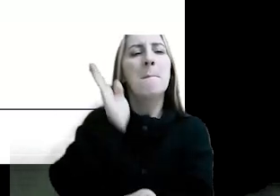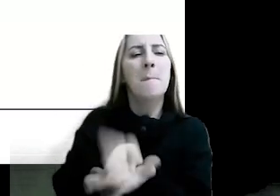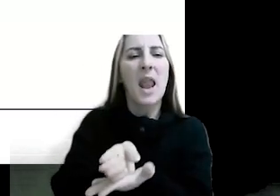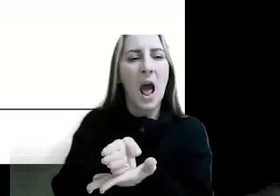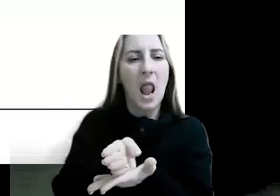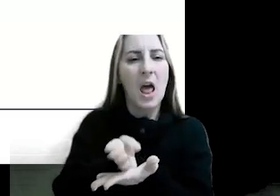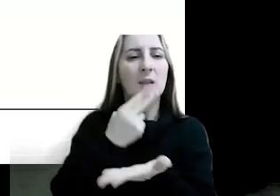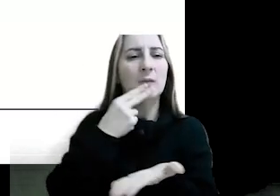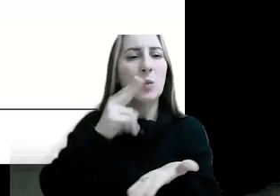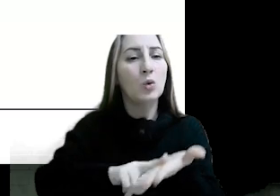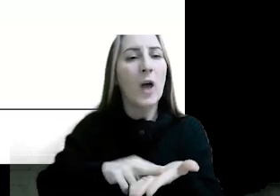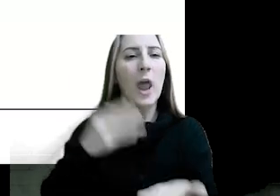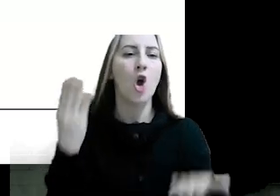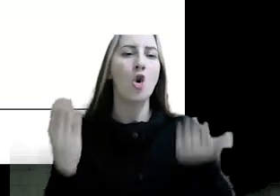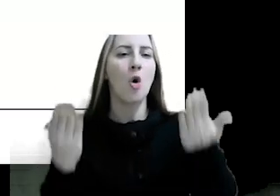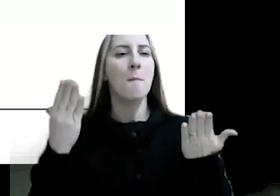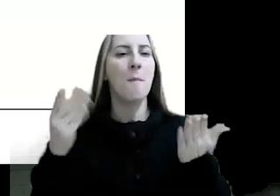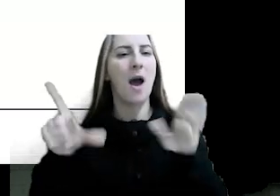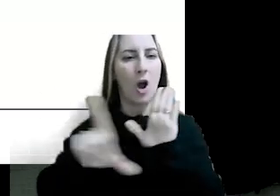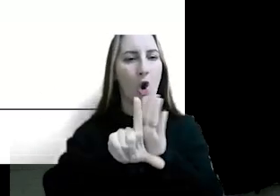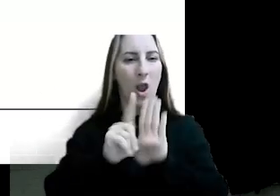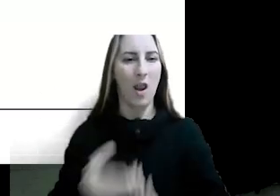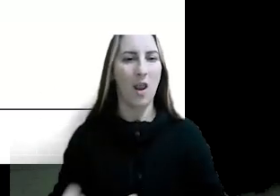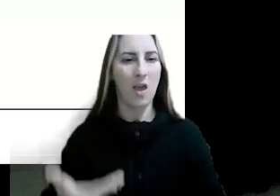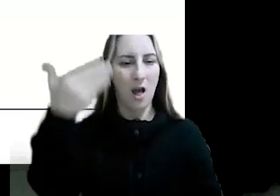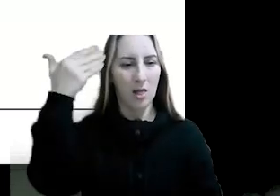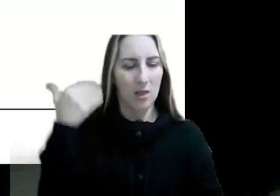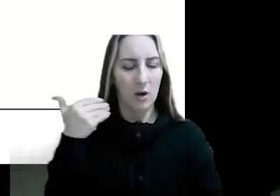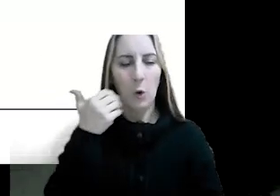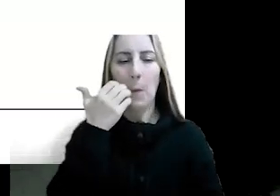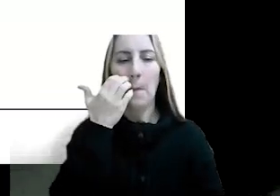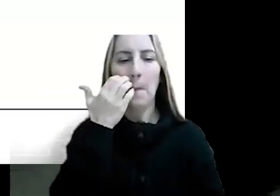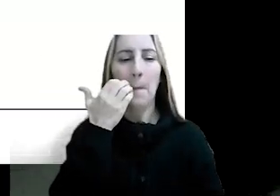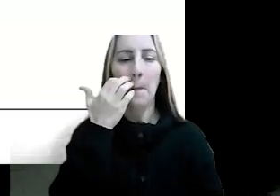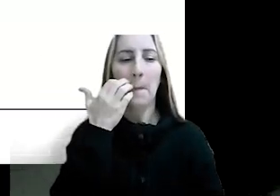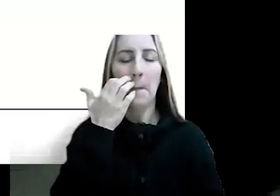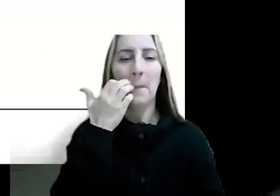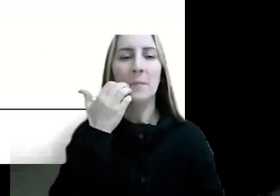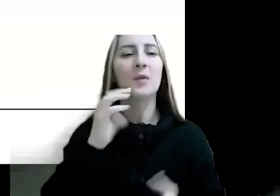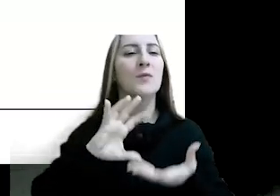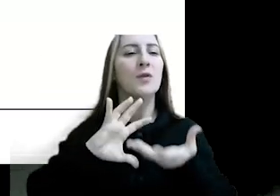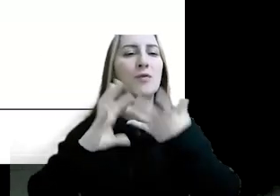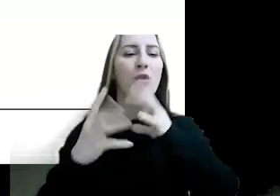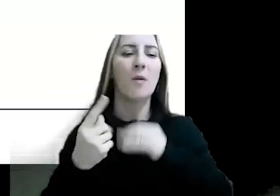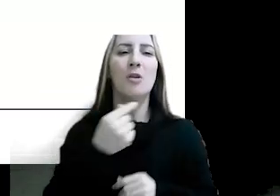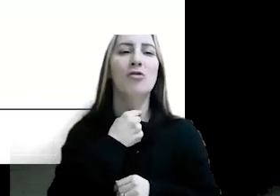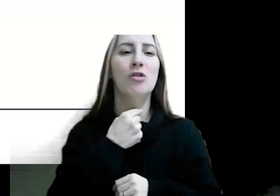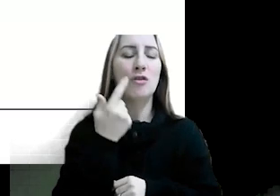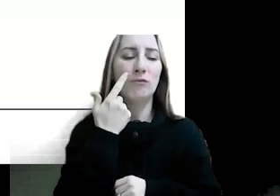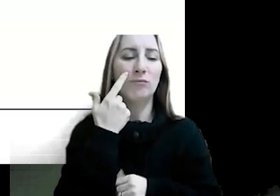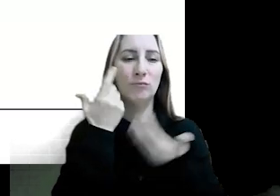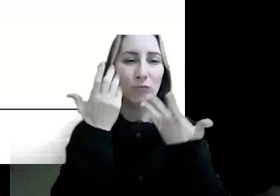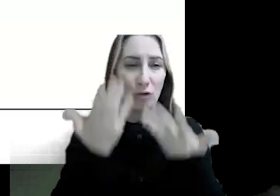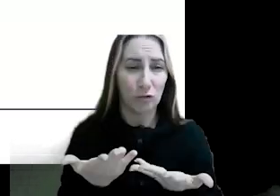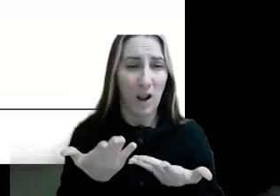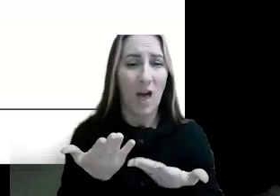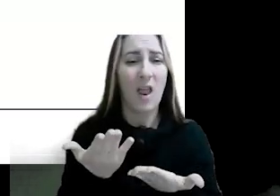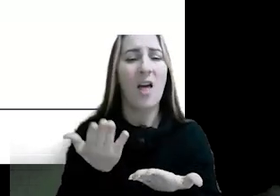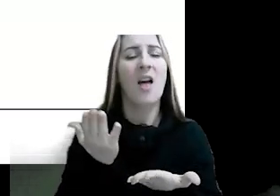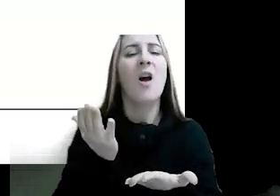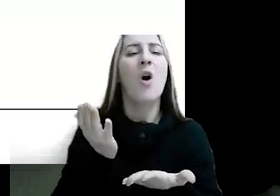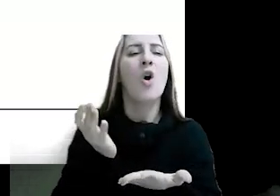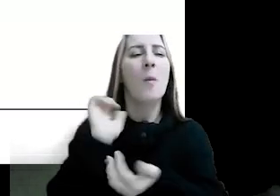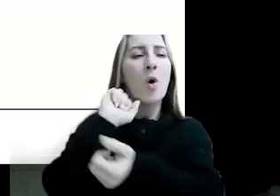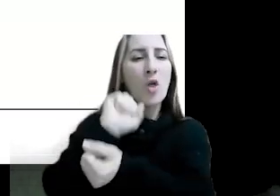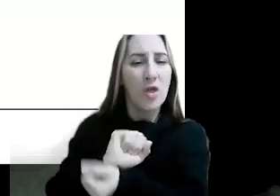de la ley anterior. Em, la manera en la que yo quiero traer a colación este delito de simulación dolosa de